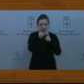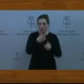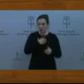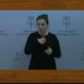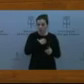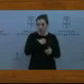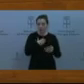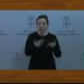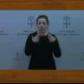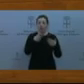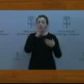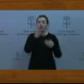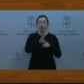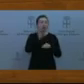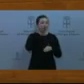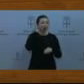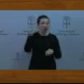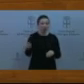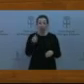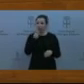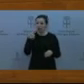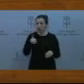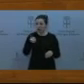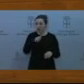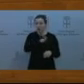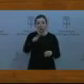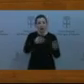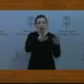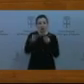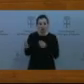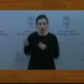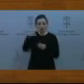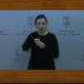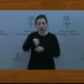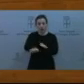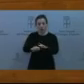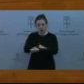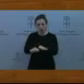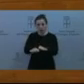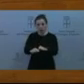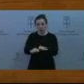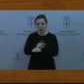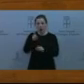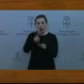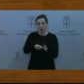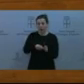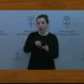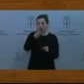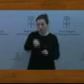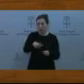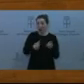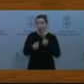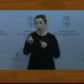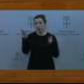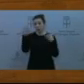habido muchas personas dentro de la Administración que han contribuido, algunas ya no están aquí, sé que están en el público, el anterior director general de